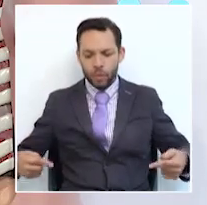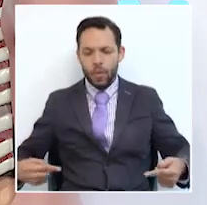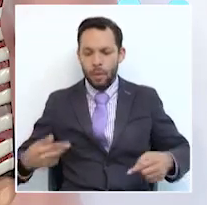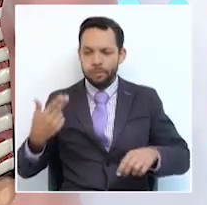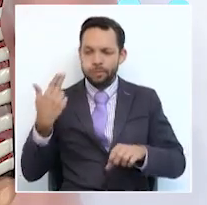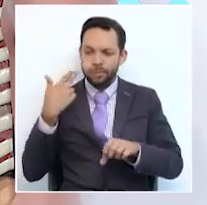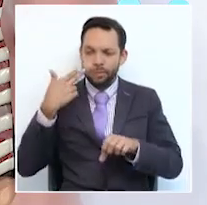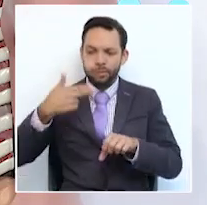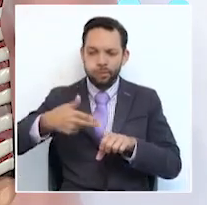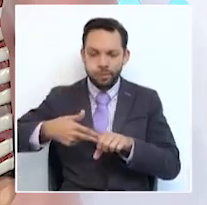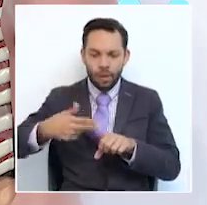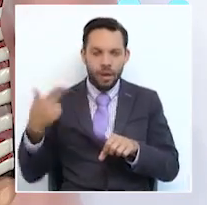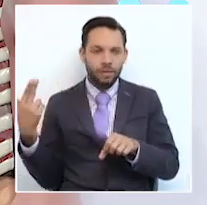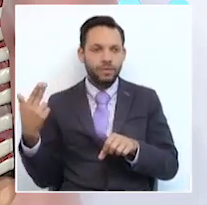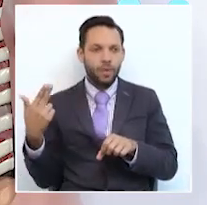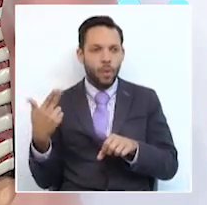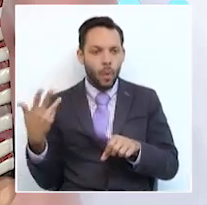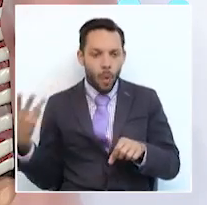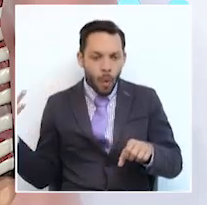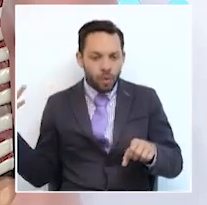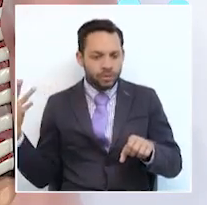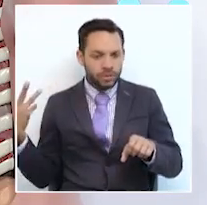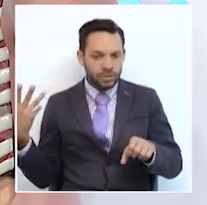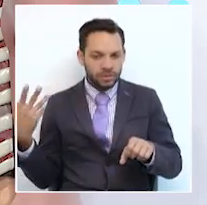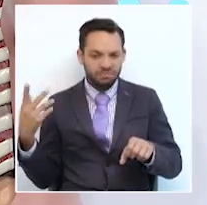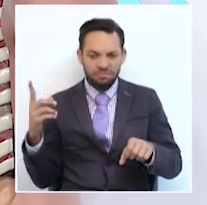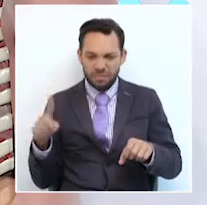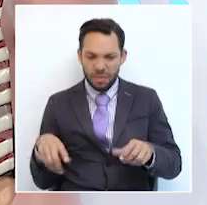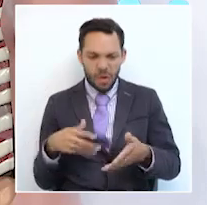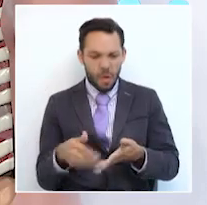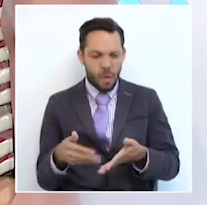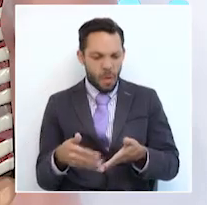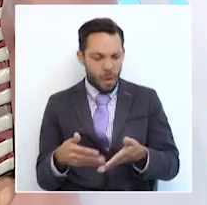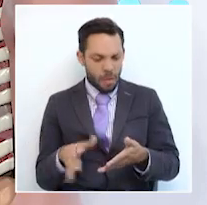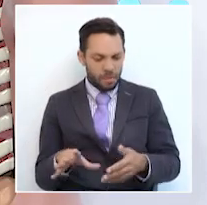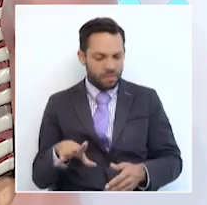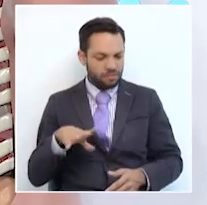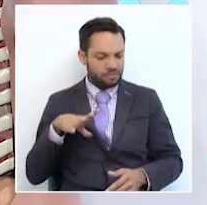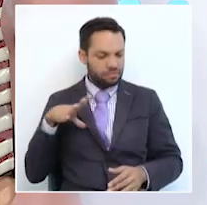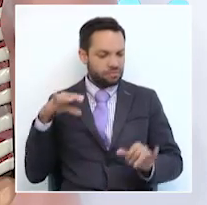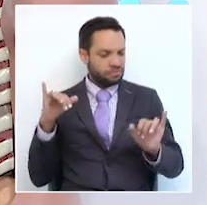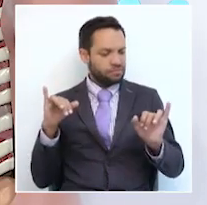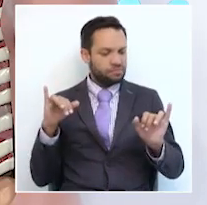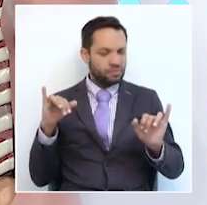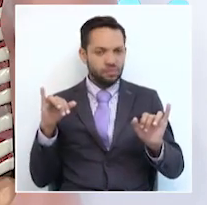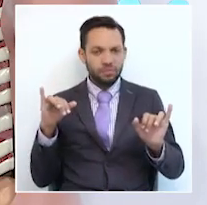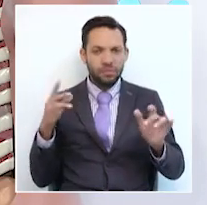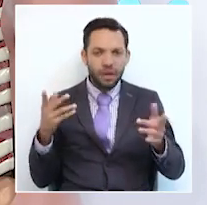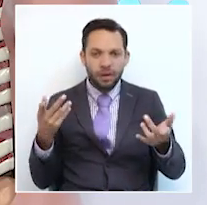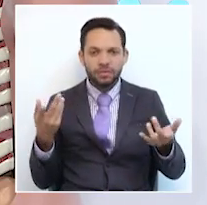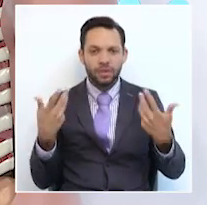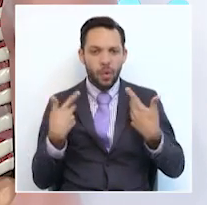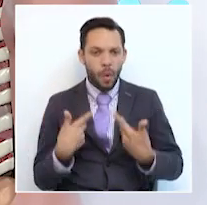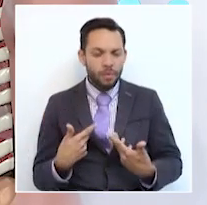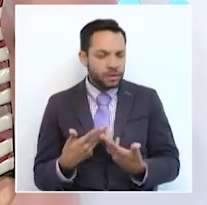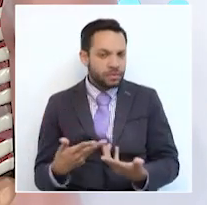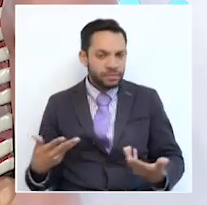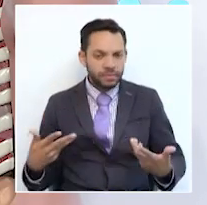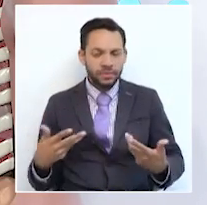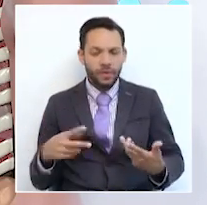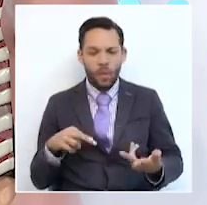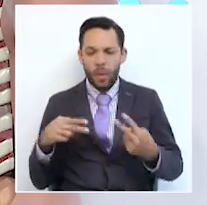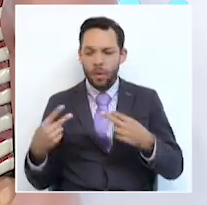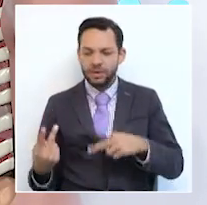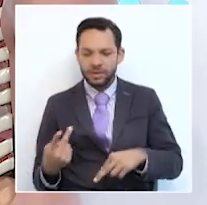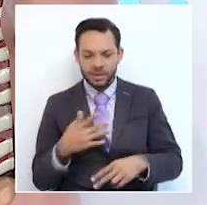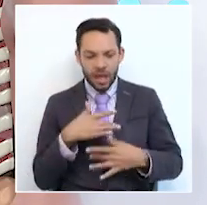el bolso para todo pero que edifico de qué difícil es hacerle entender muchas veces a un paciente que se haga una ecografía